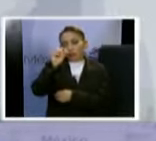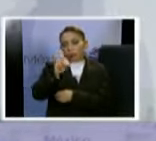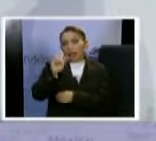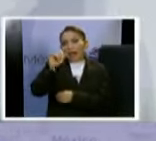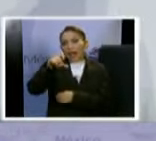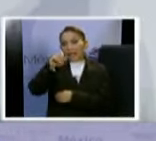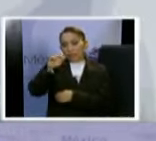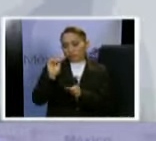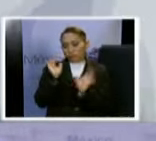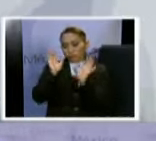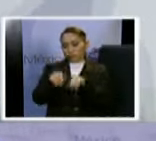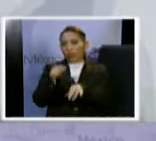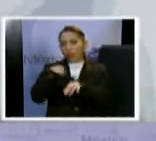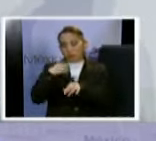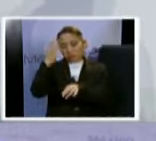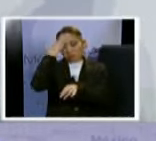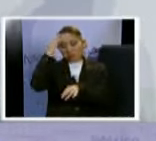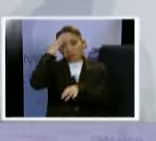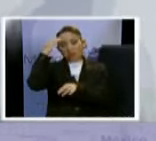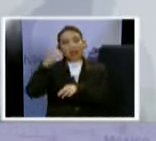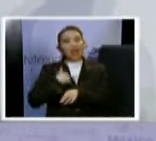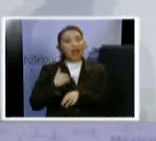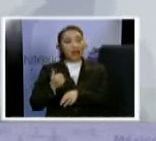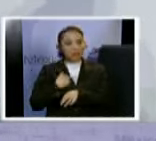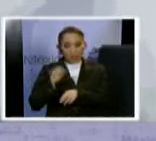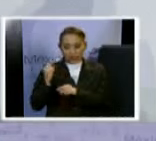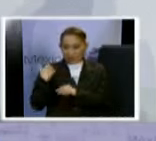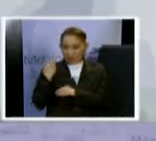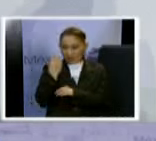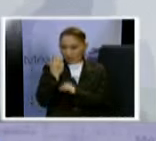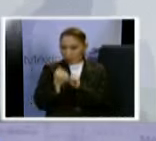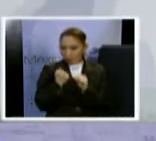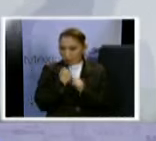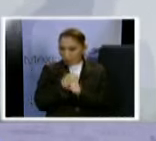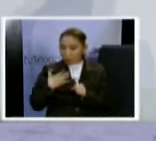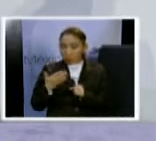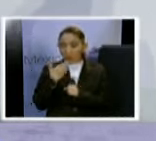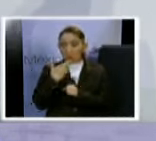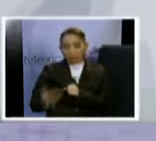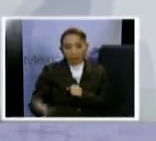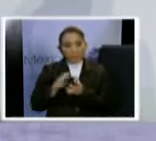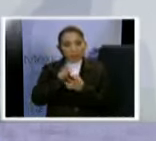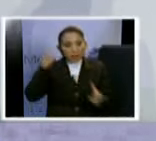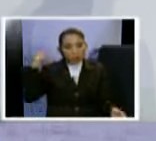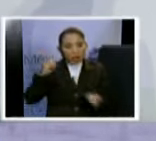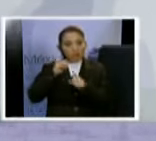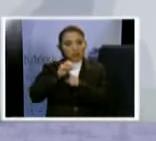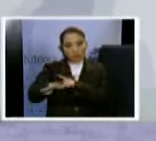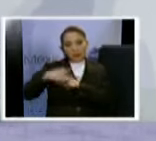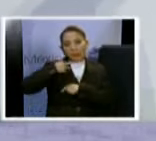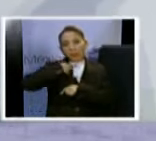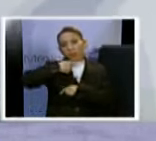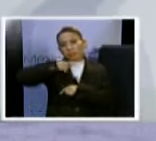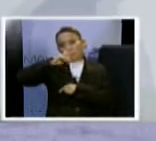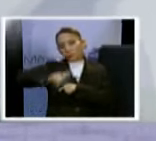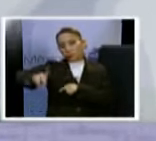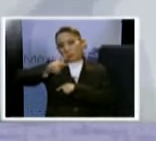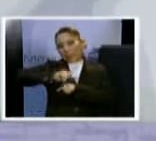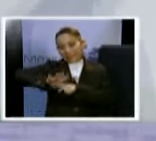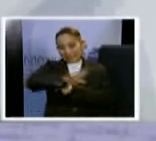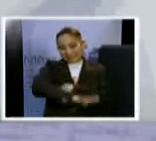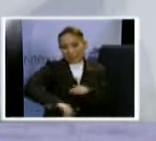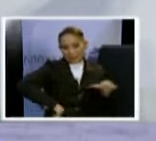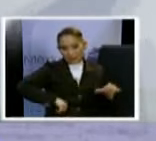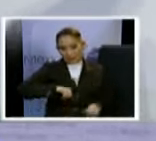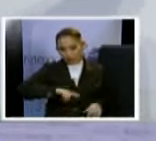recientemente se escribió, ha sido uno de los líderes canadienses que en los últimos 25 años ha tenido la mayor influencia en las políticas públicas. Así